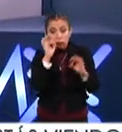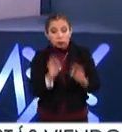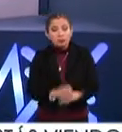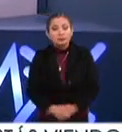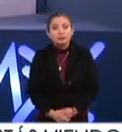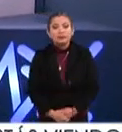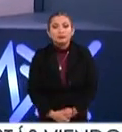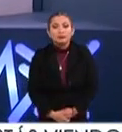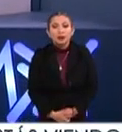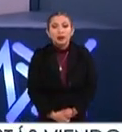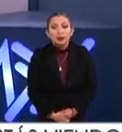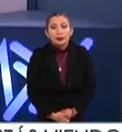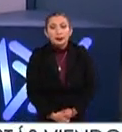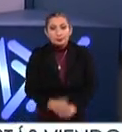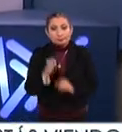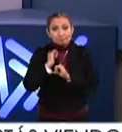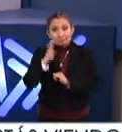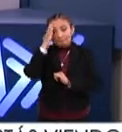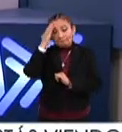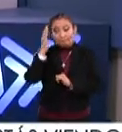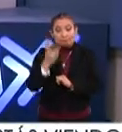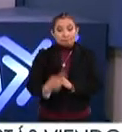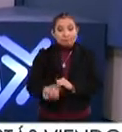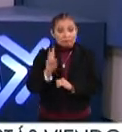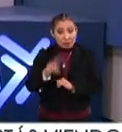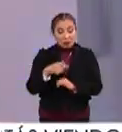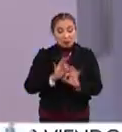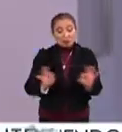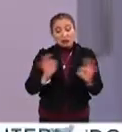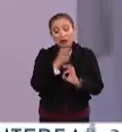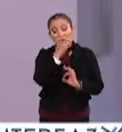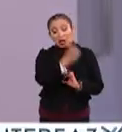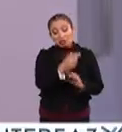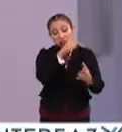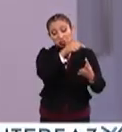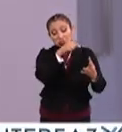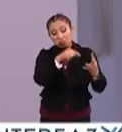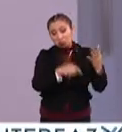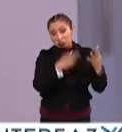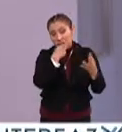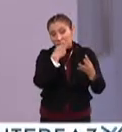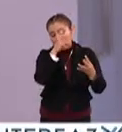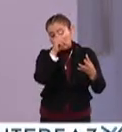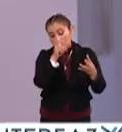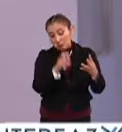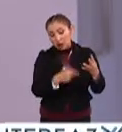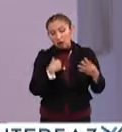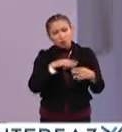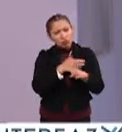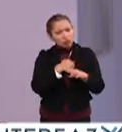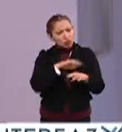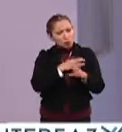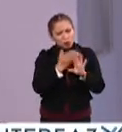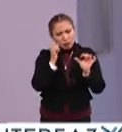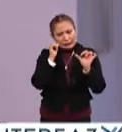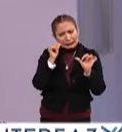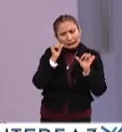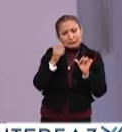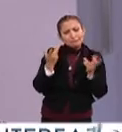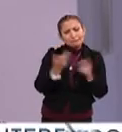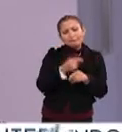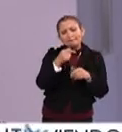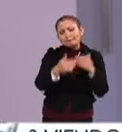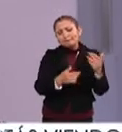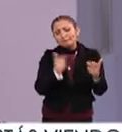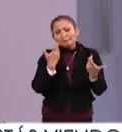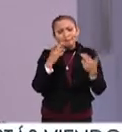académico. Claro. Pues rector, sin duda alguna son importantísimos estos puntos que toca. Estaremos muy pendientes de